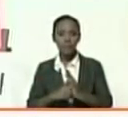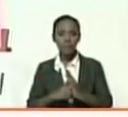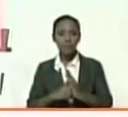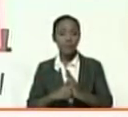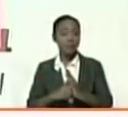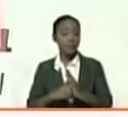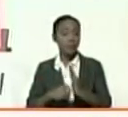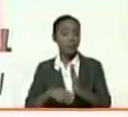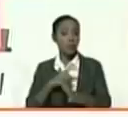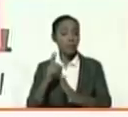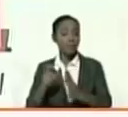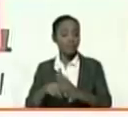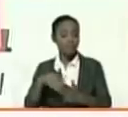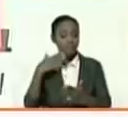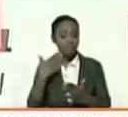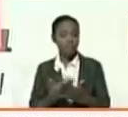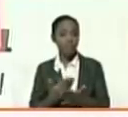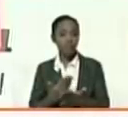en plena vigencia.